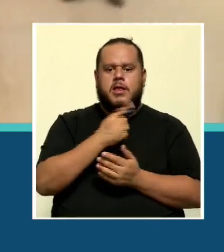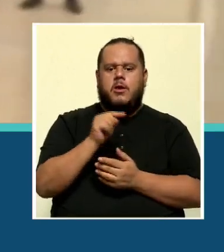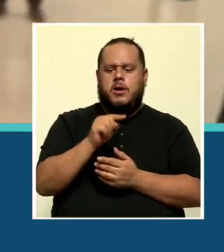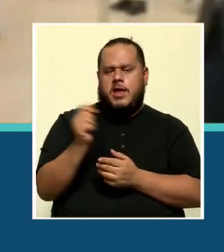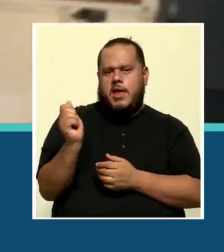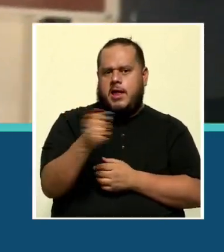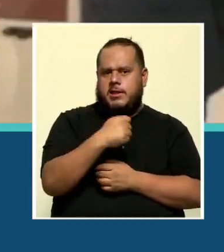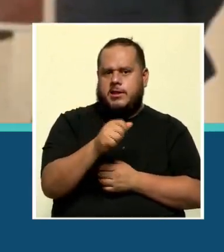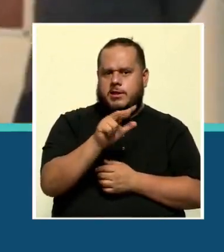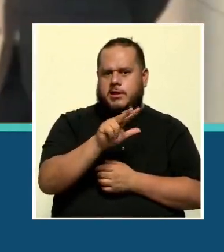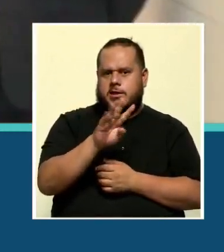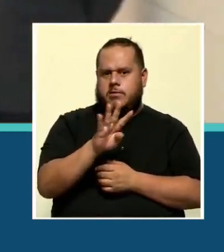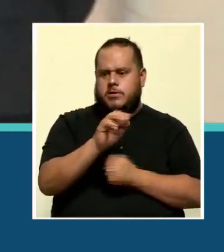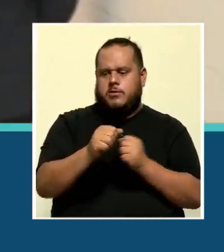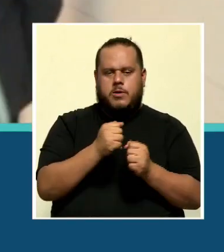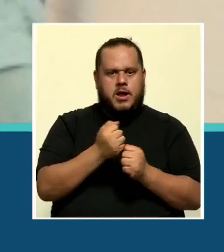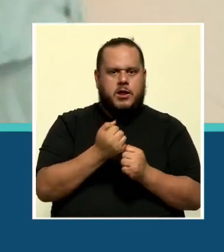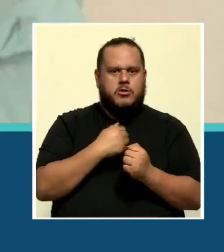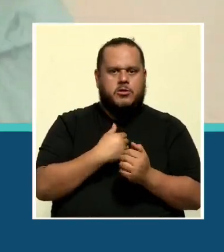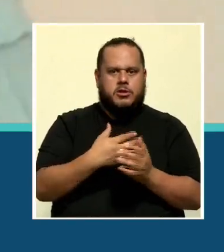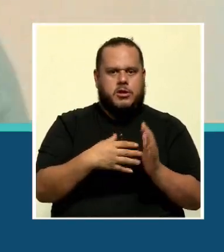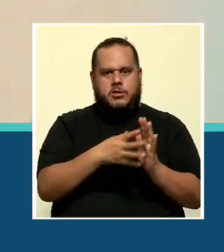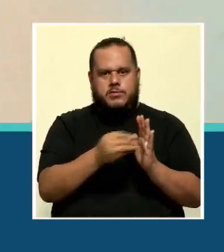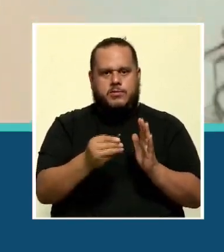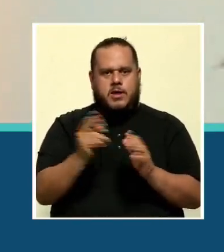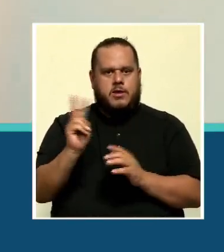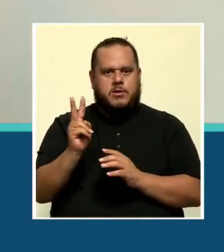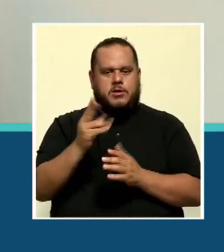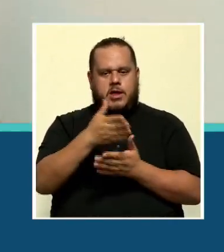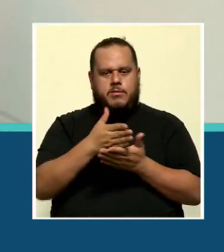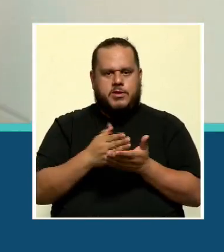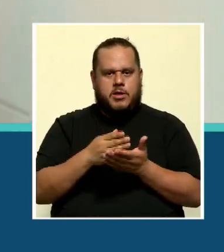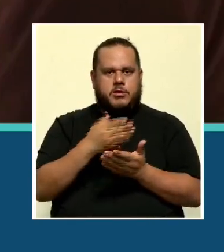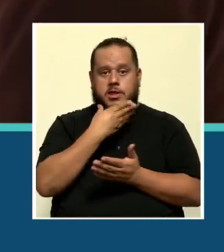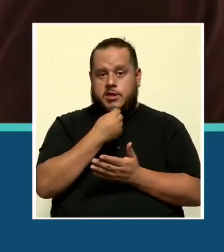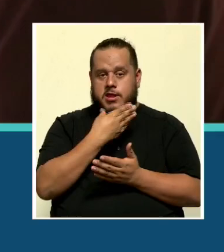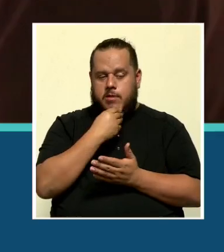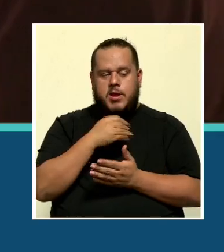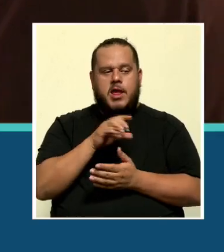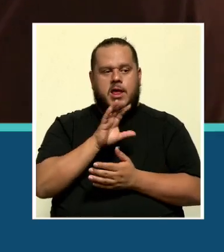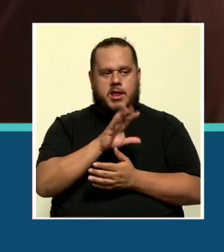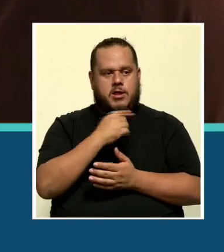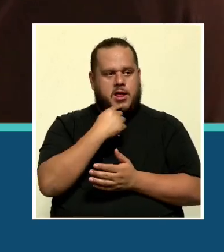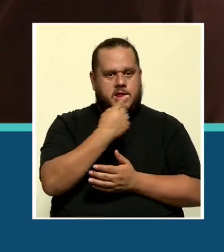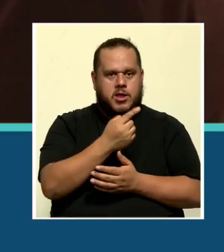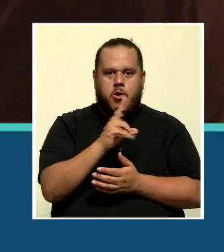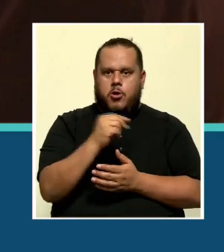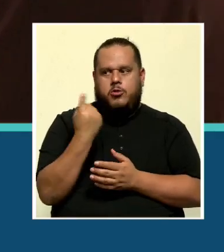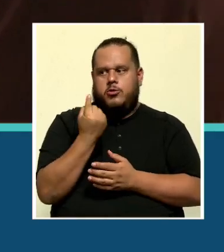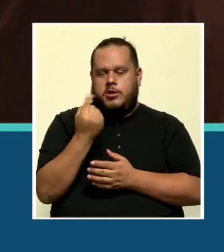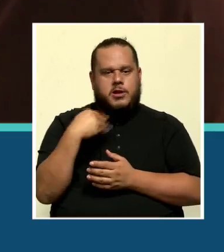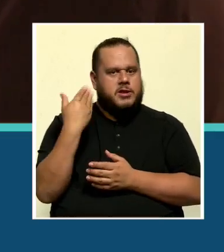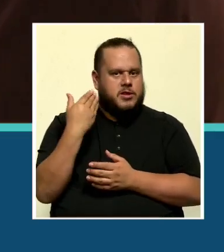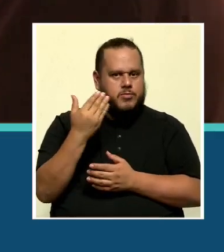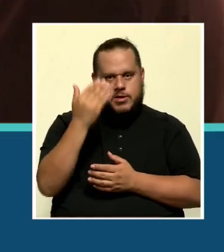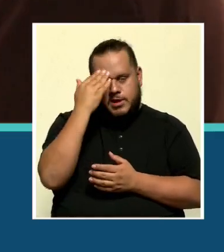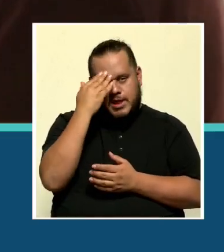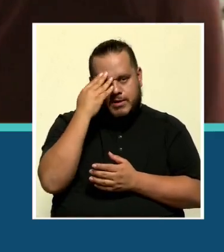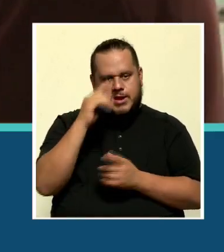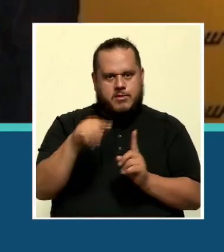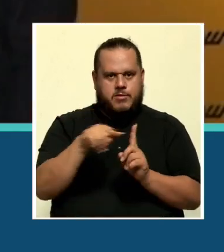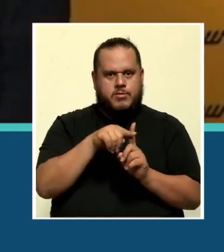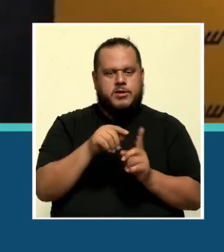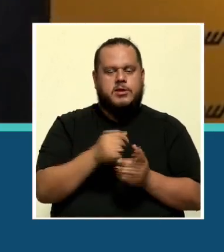tenista de 34 años contrajo el virus a mediados de diciembre y, según su propia versión, no se aisló después de saber que dio